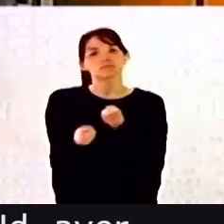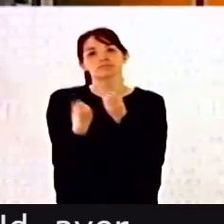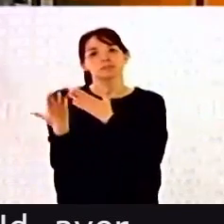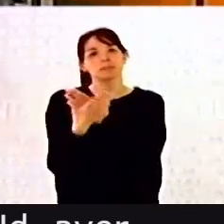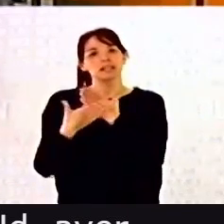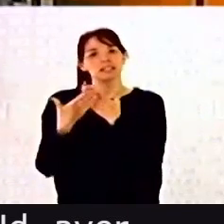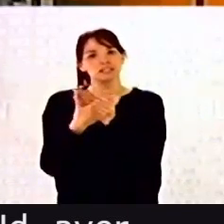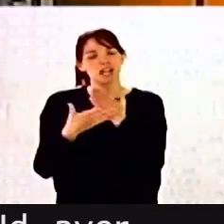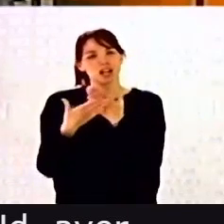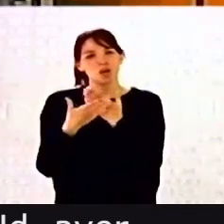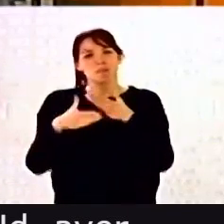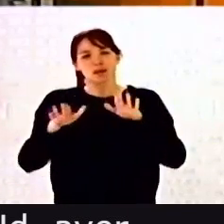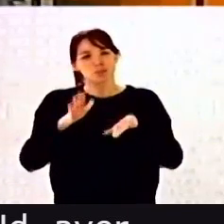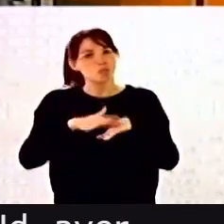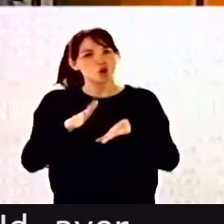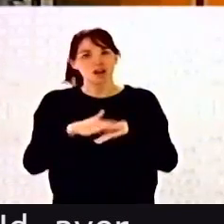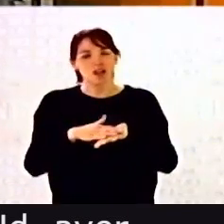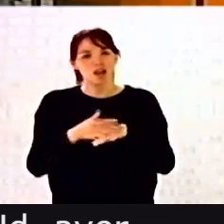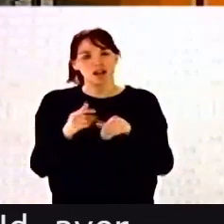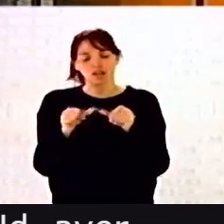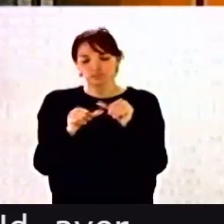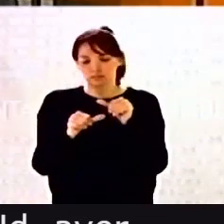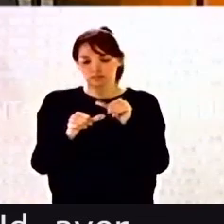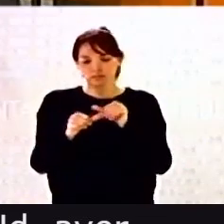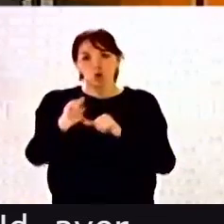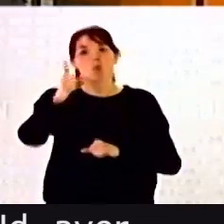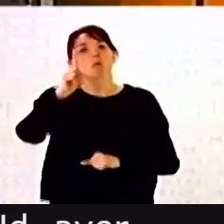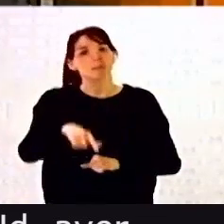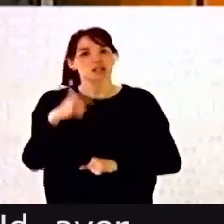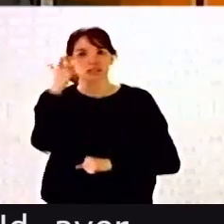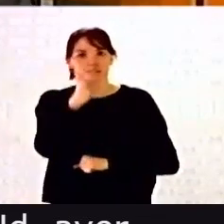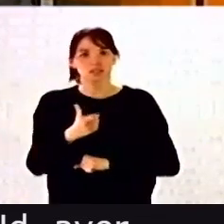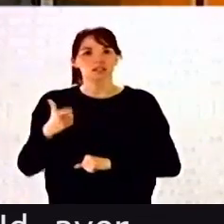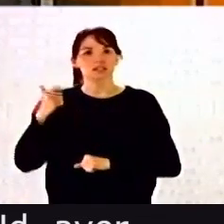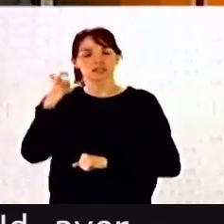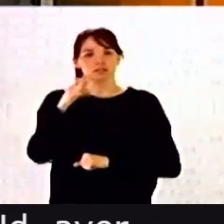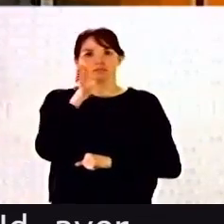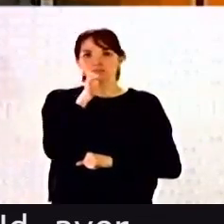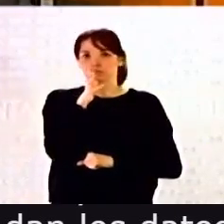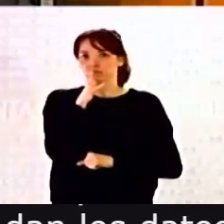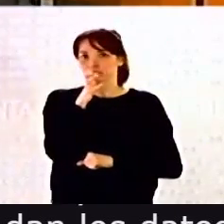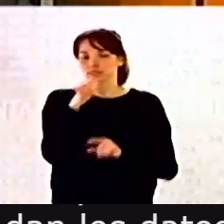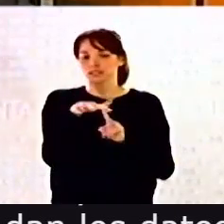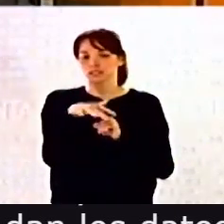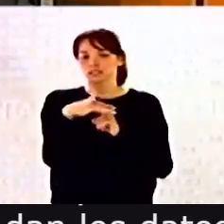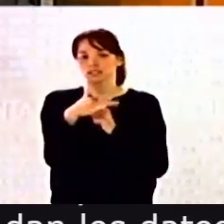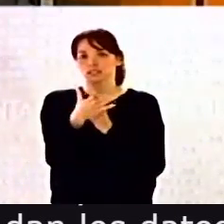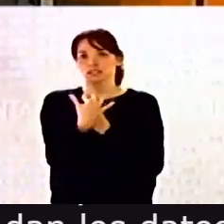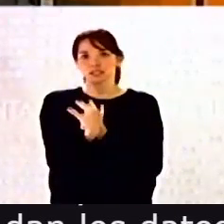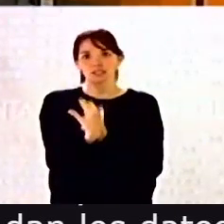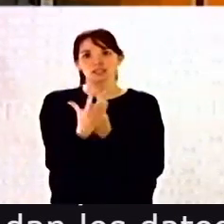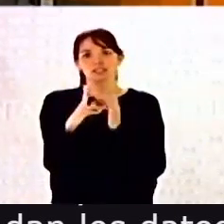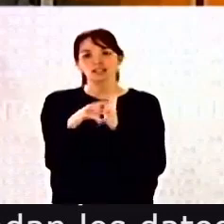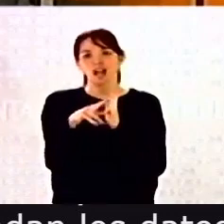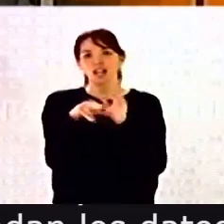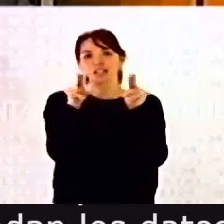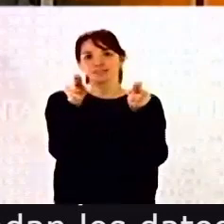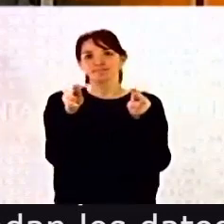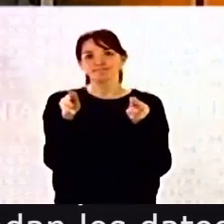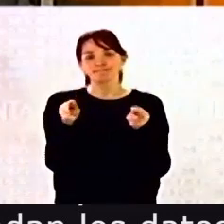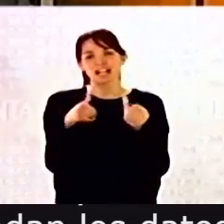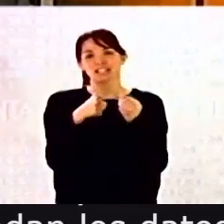es el motivo por el que hemos tardado un mes en conocer la terrible situación que se está viviendo en esa residencia asistida de Cáceres, que